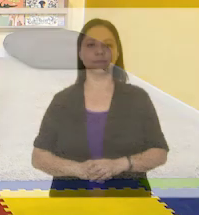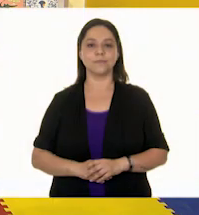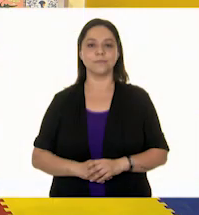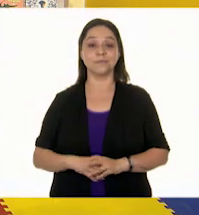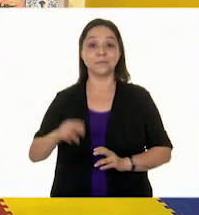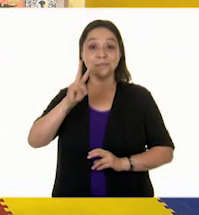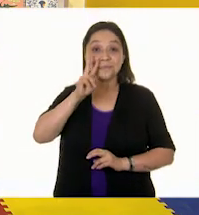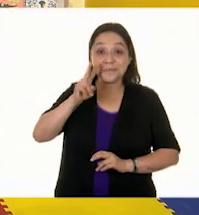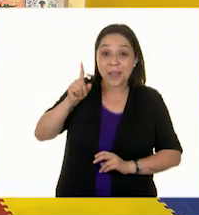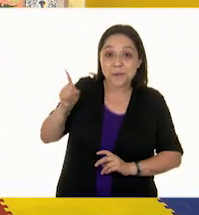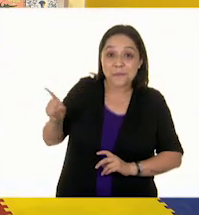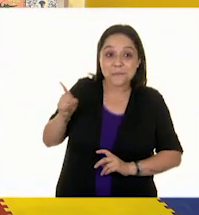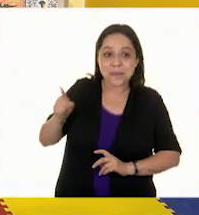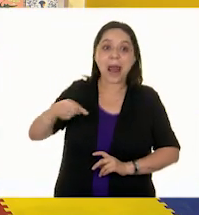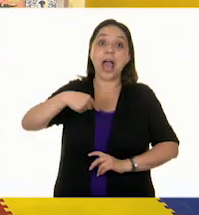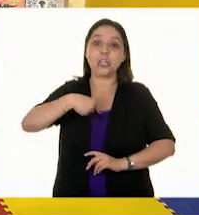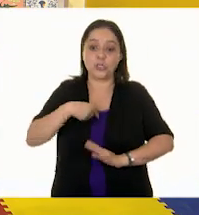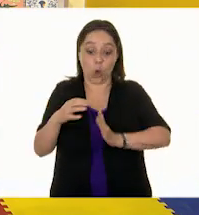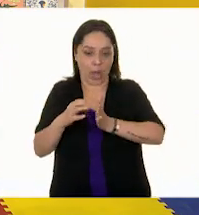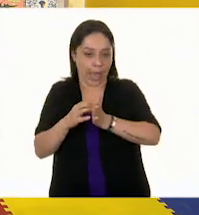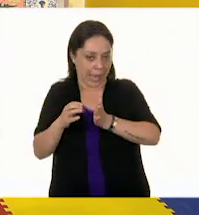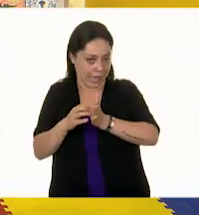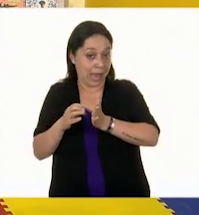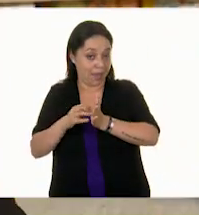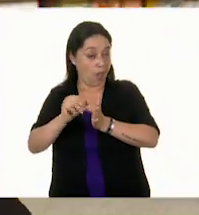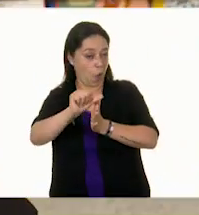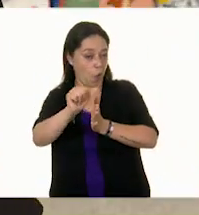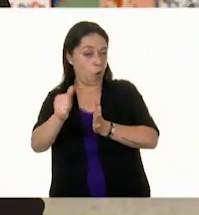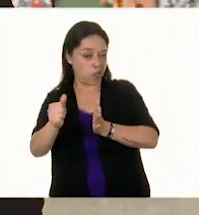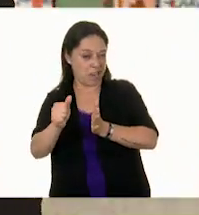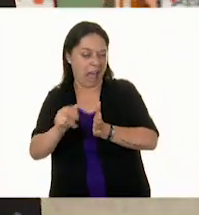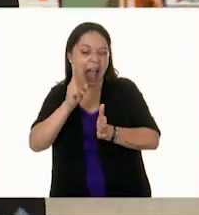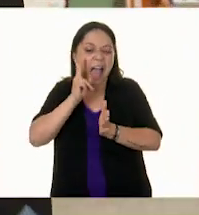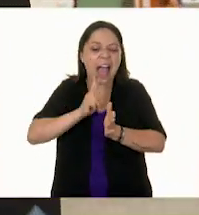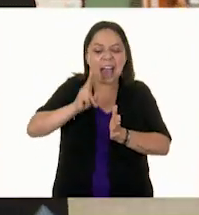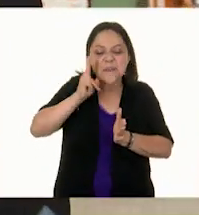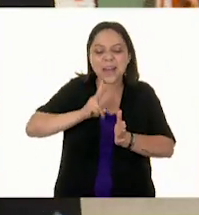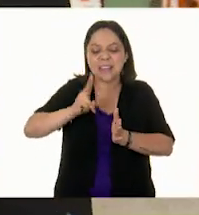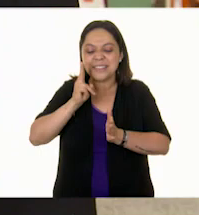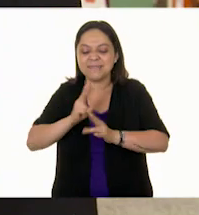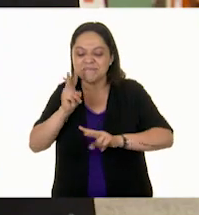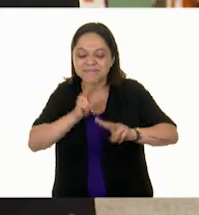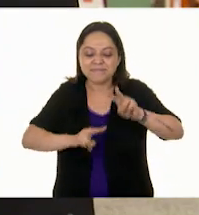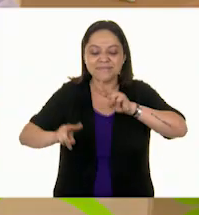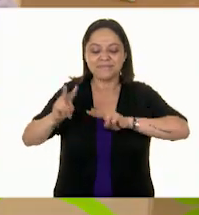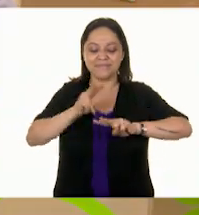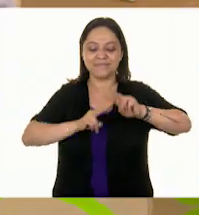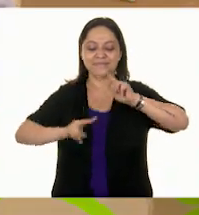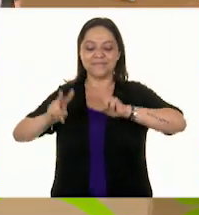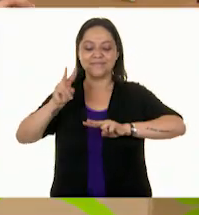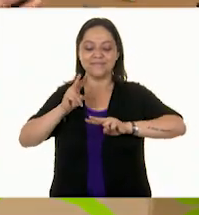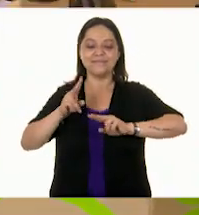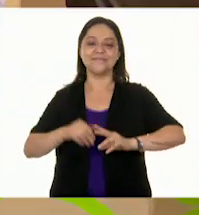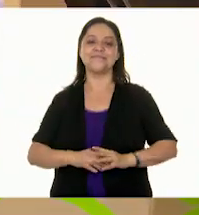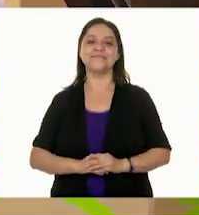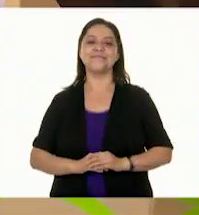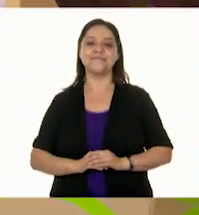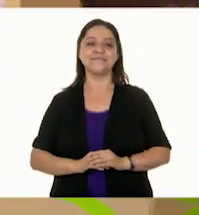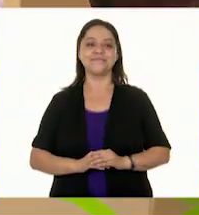Mira, Adriana, yo tengo una caja por aquí. A ver, vamos a ver. Explorarla. A ver.